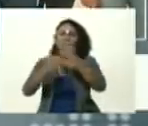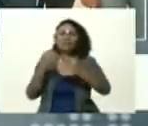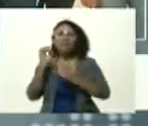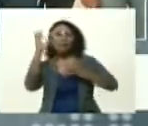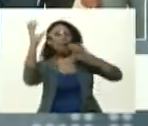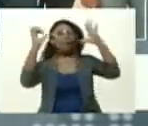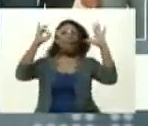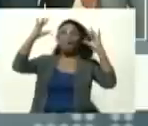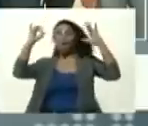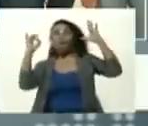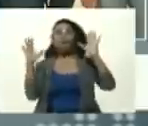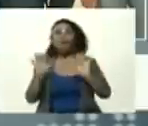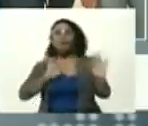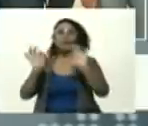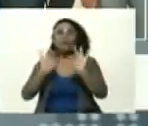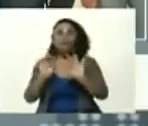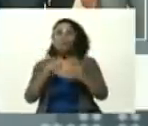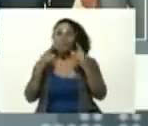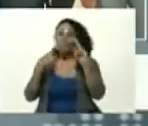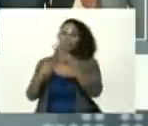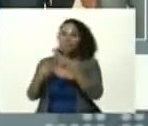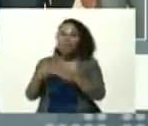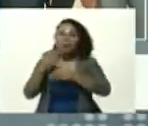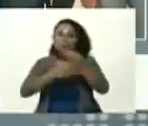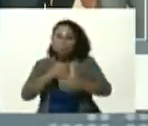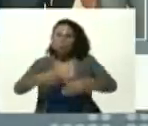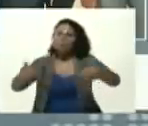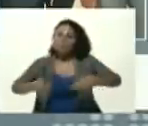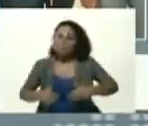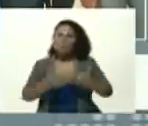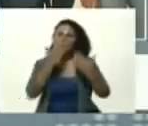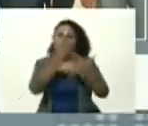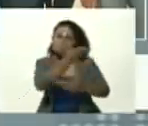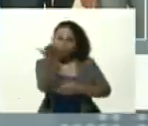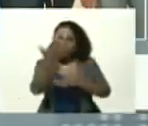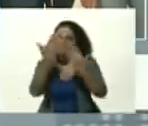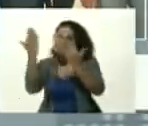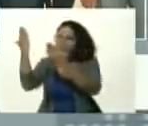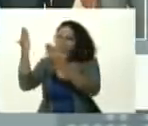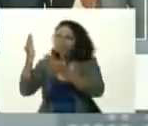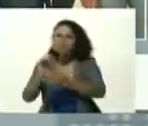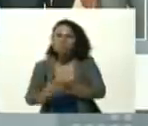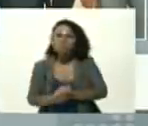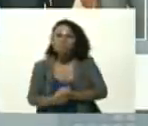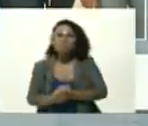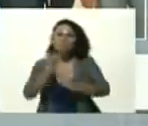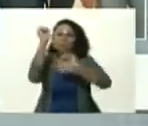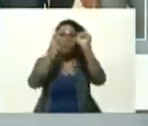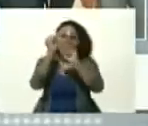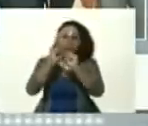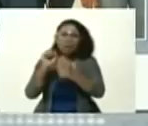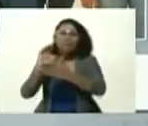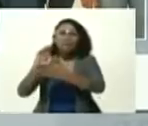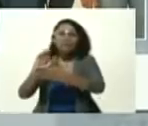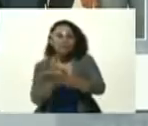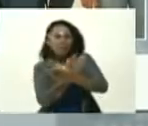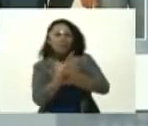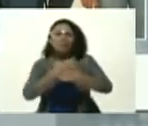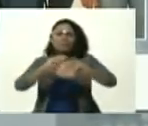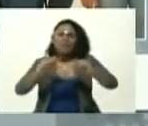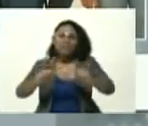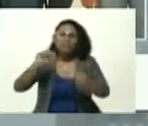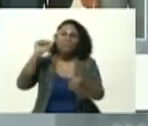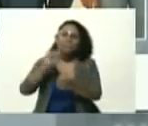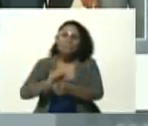Cuando estamos, miren, batiéndonos. A ustedes ven, maquinaria, levantando tierra,